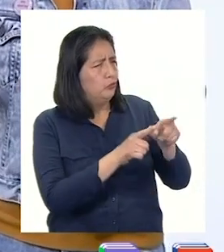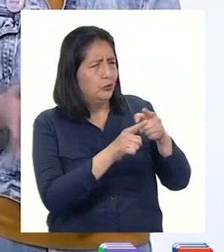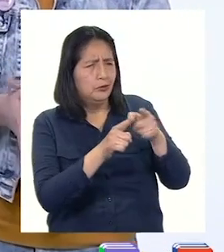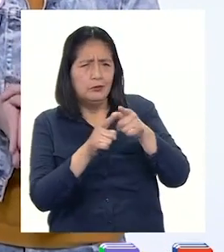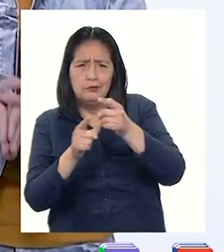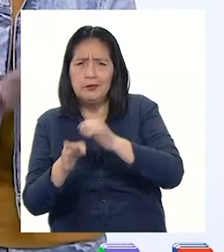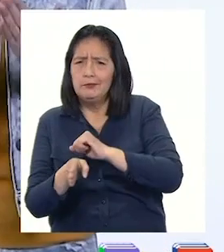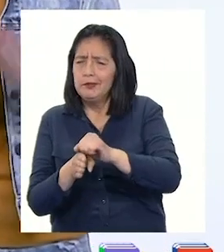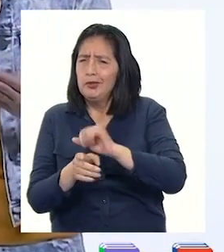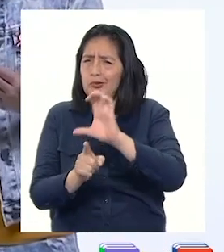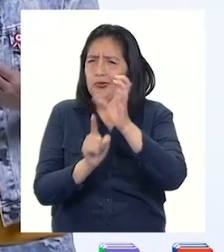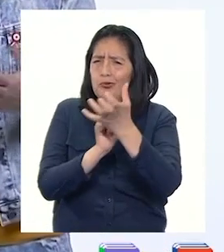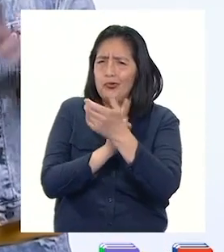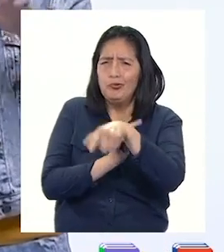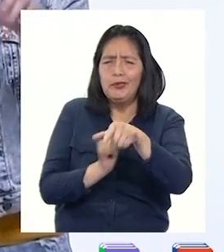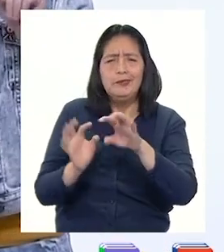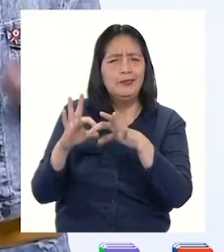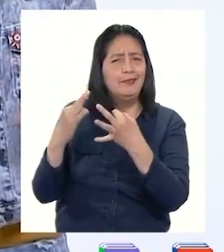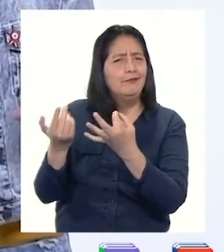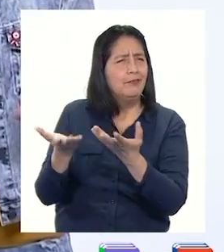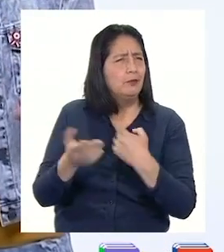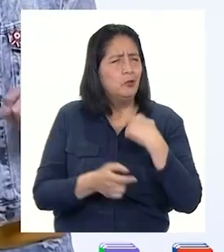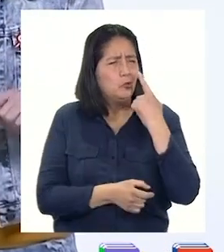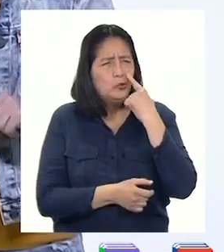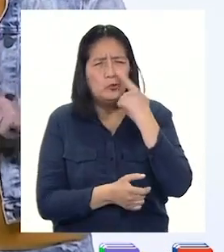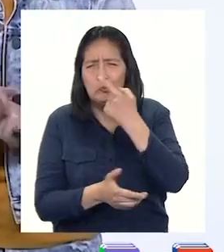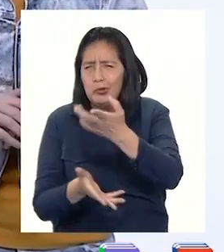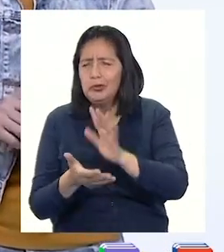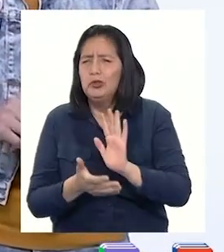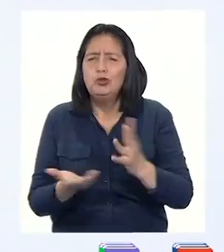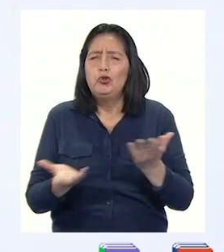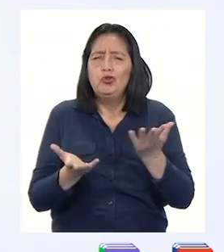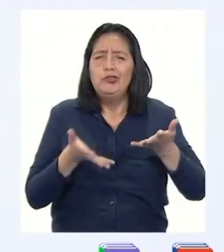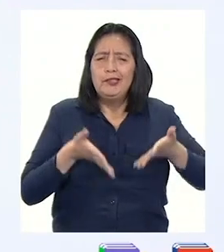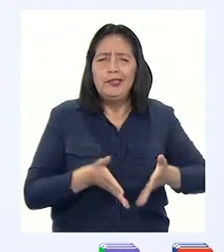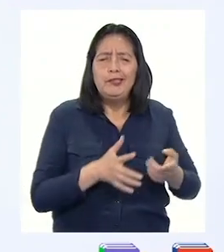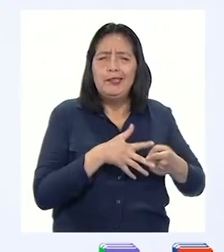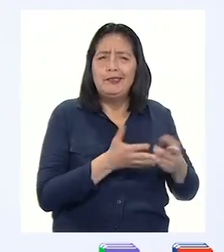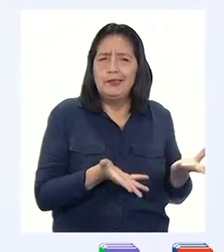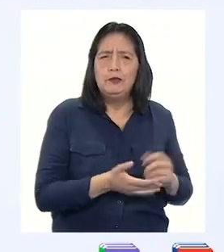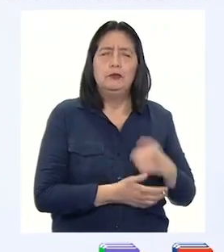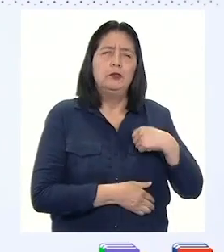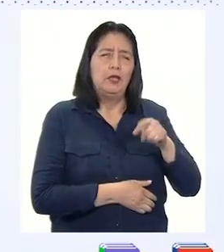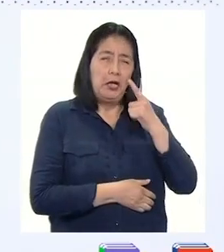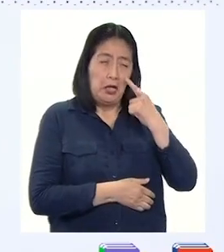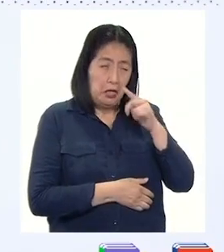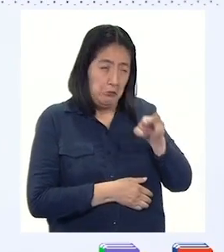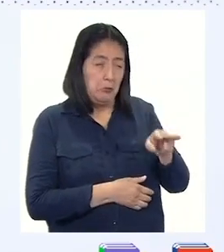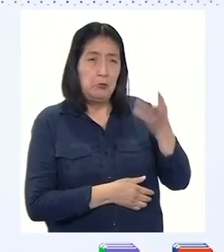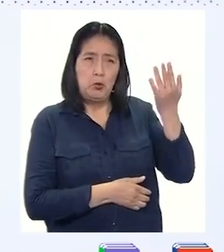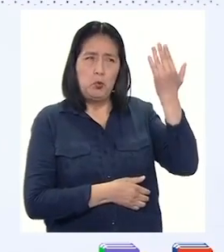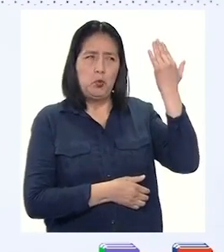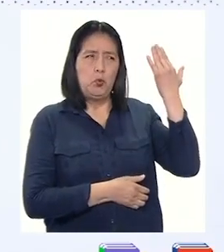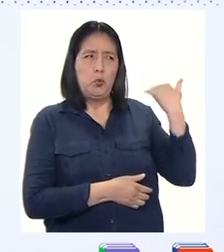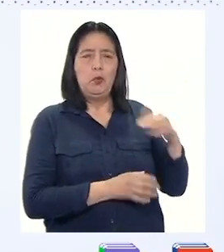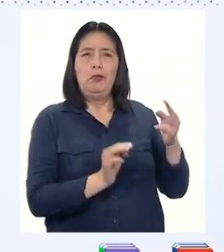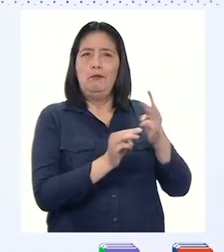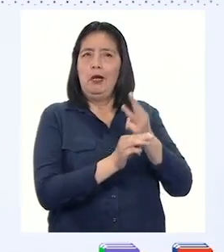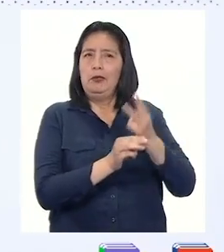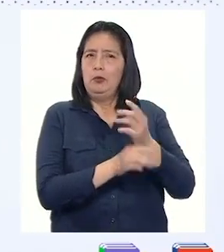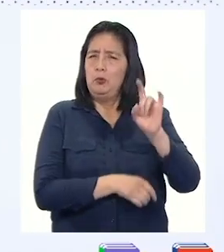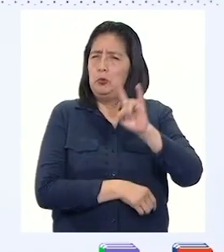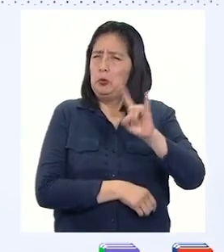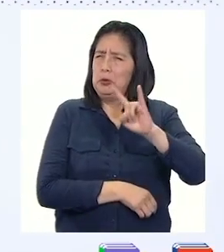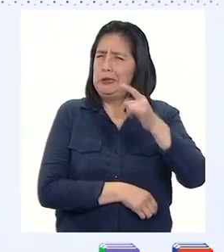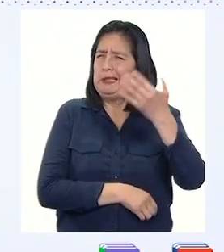de prácticas culturales de nuestra familia, conociendo un poco más de sus orígenes. Hemos reconocido prácticas milenarias en matemática